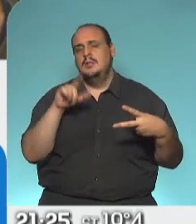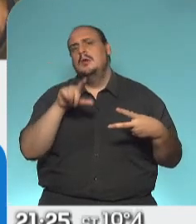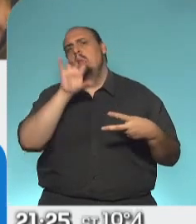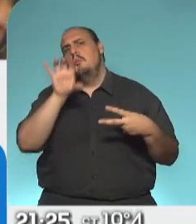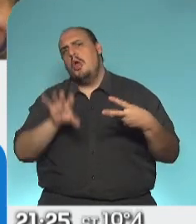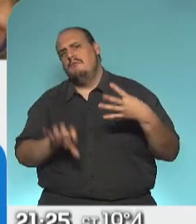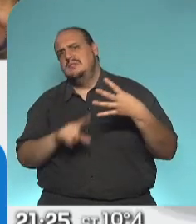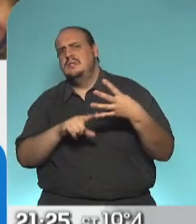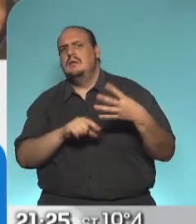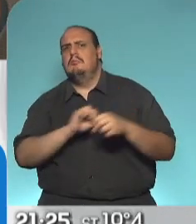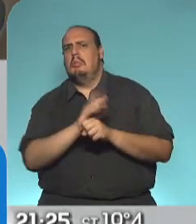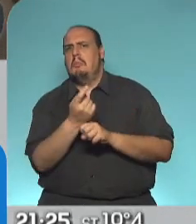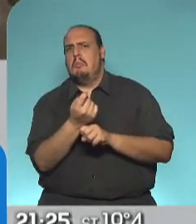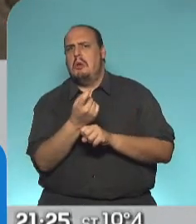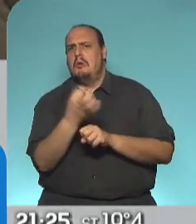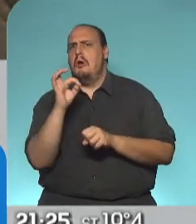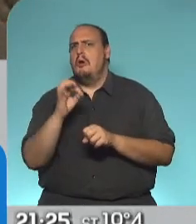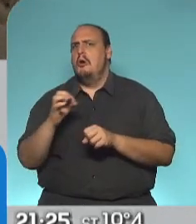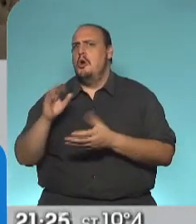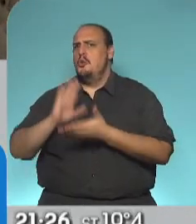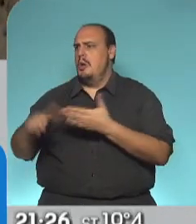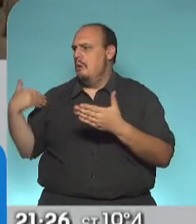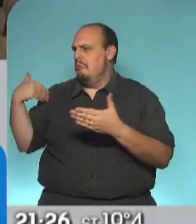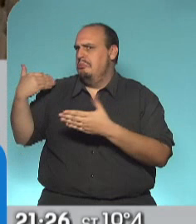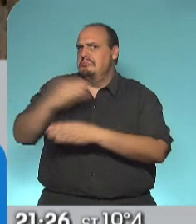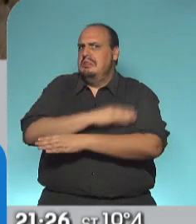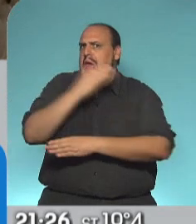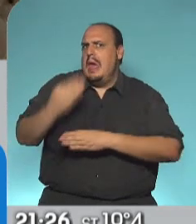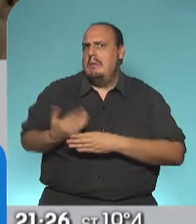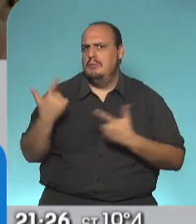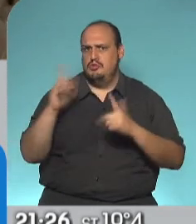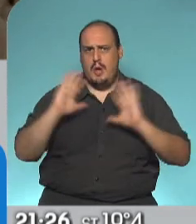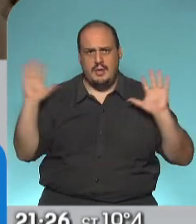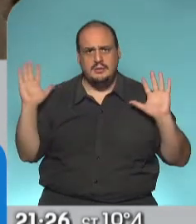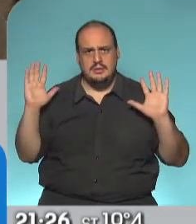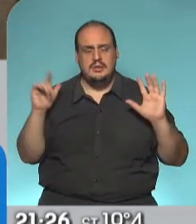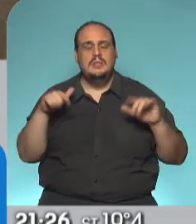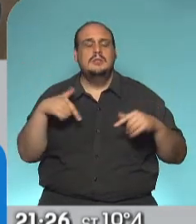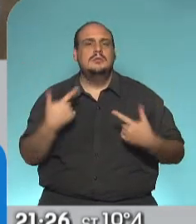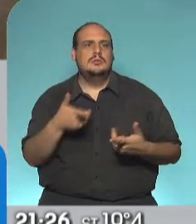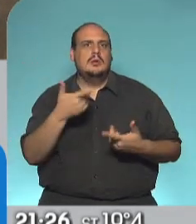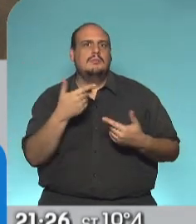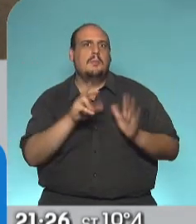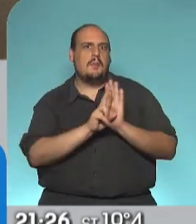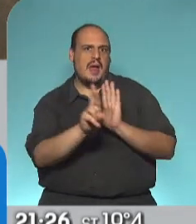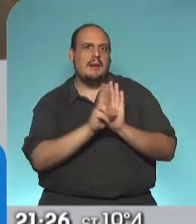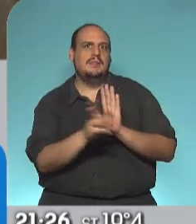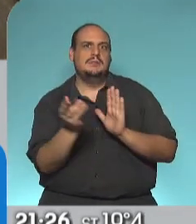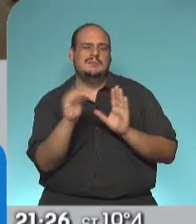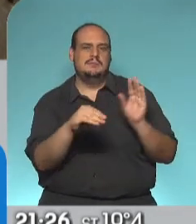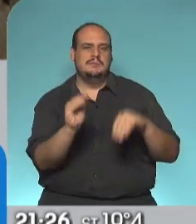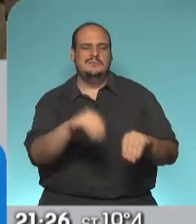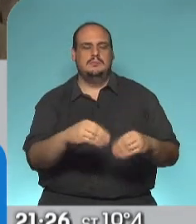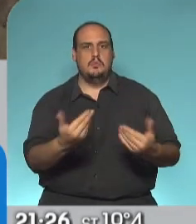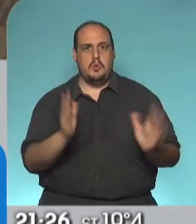hay muy pocos casos y donde no hay detectados casos nuevos ya se hace bastantes días eventualmente podrán habilitar diversas actividades